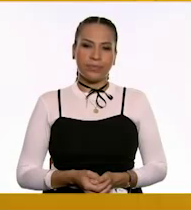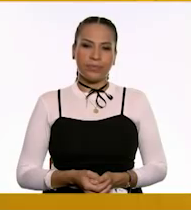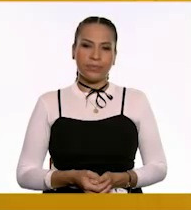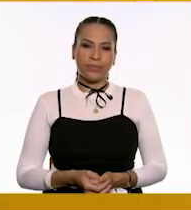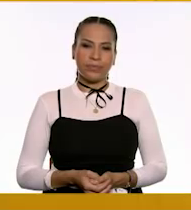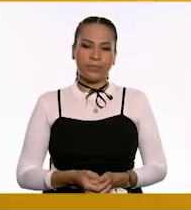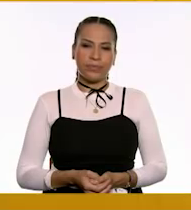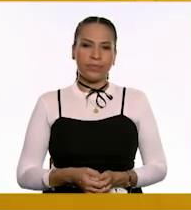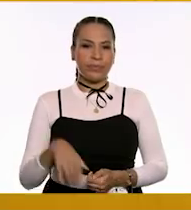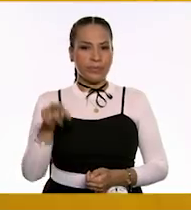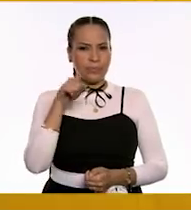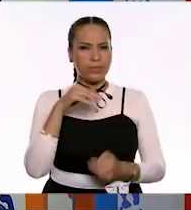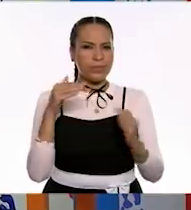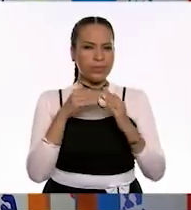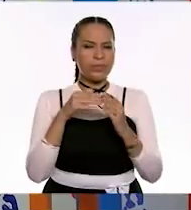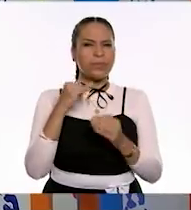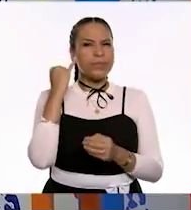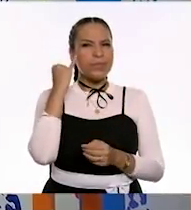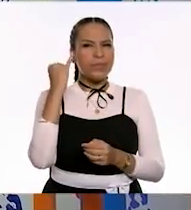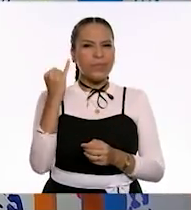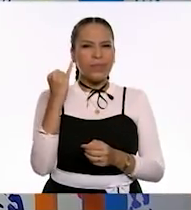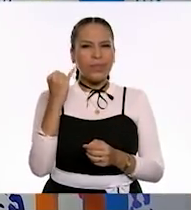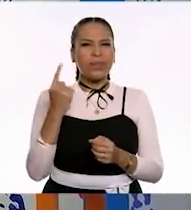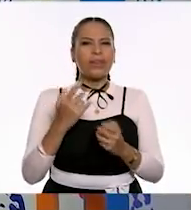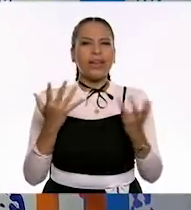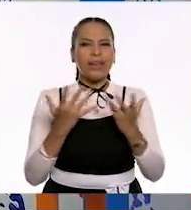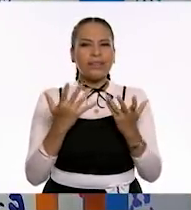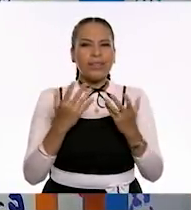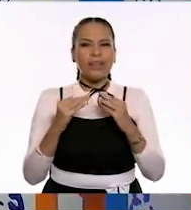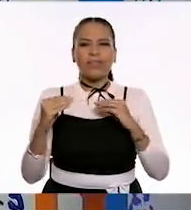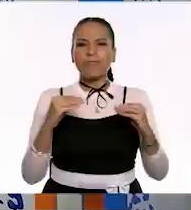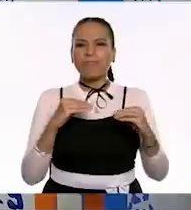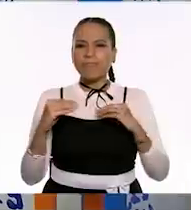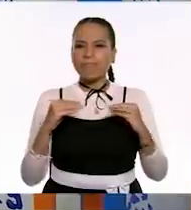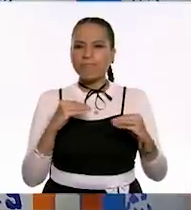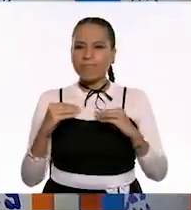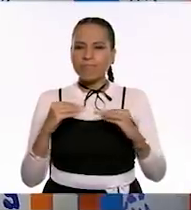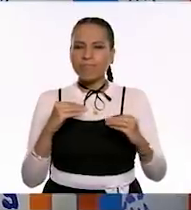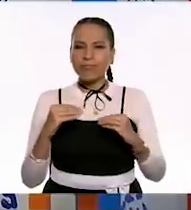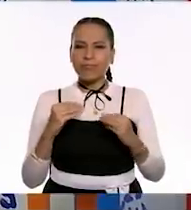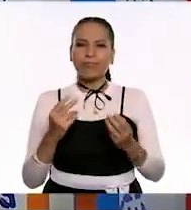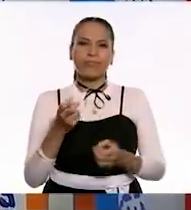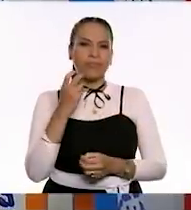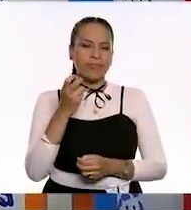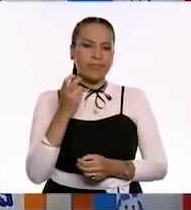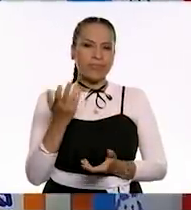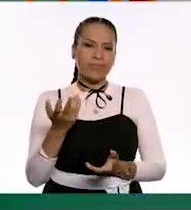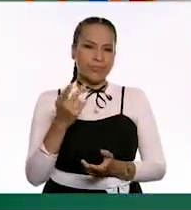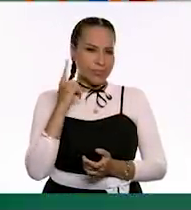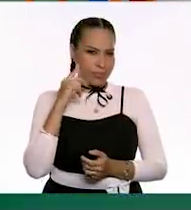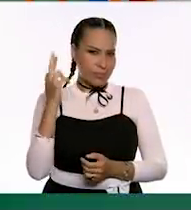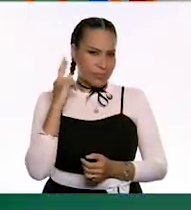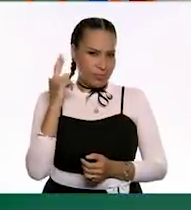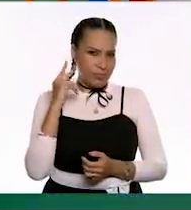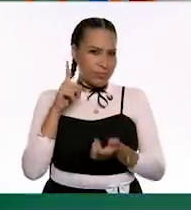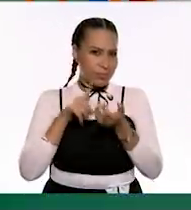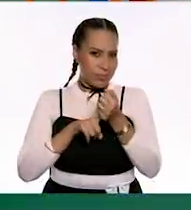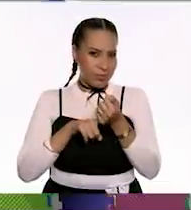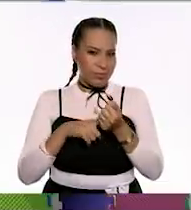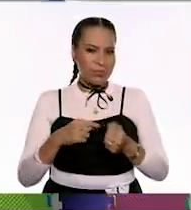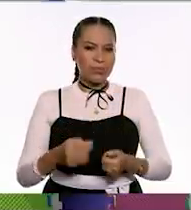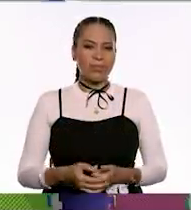Allá en casa, traten de adivinar y de hacer movimientos referente a los sonidos.